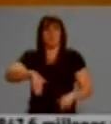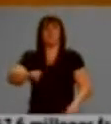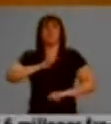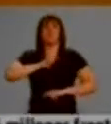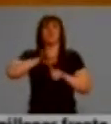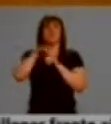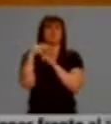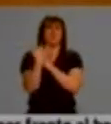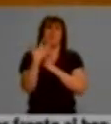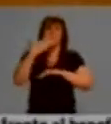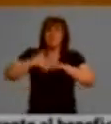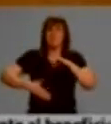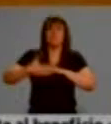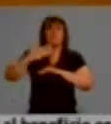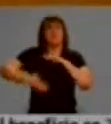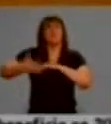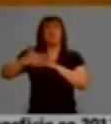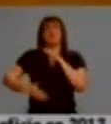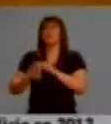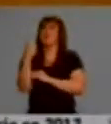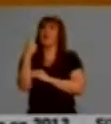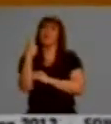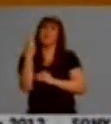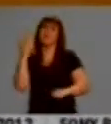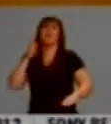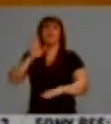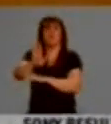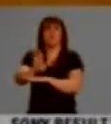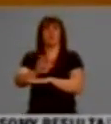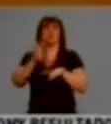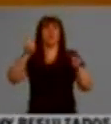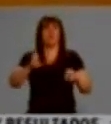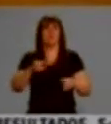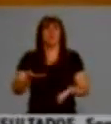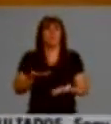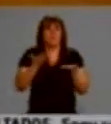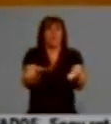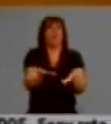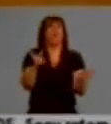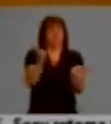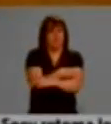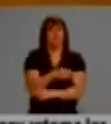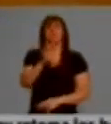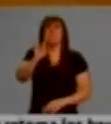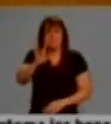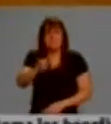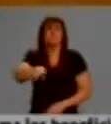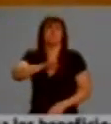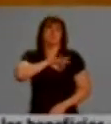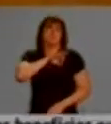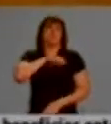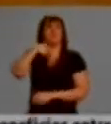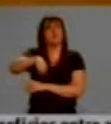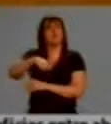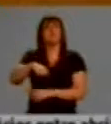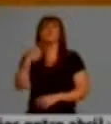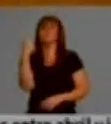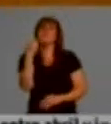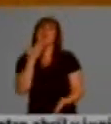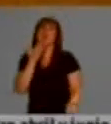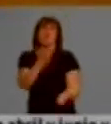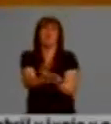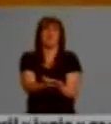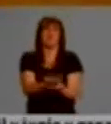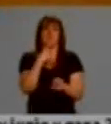situación tan límite que ha sido necesario plantear una moción de censura. Sí, presidente, ha sido necesario plantear una moción de